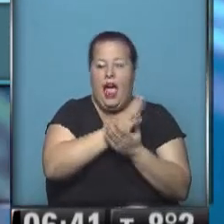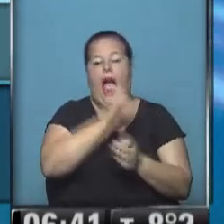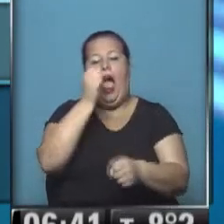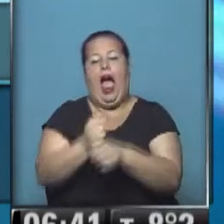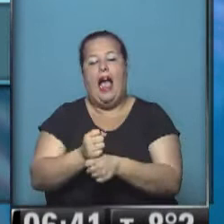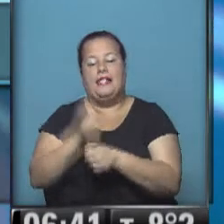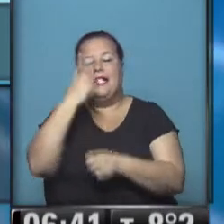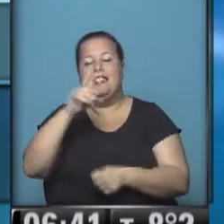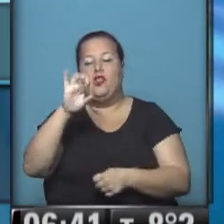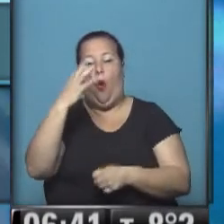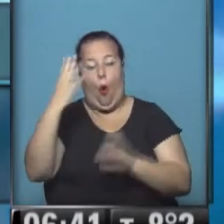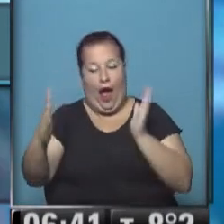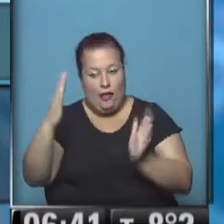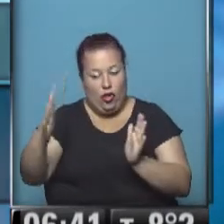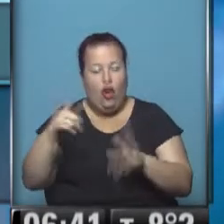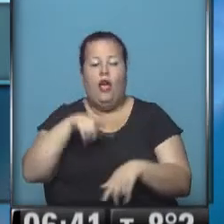4